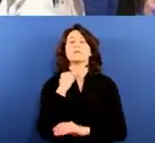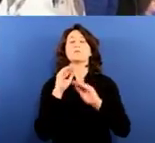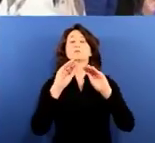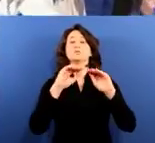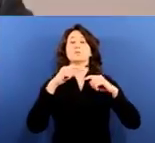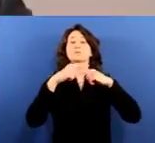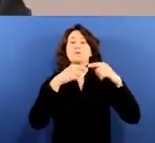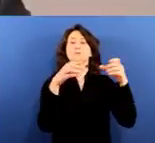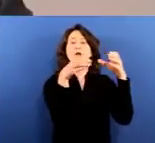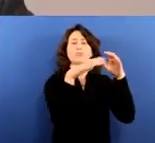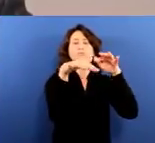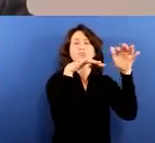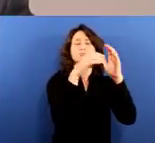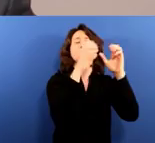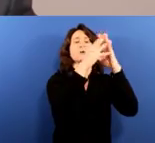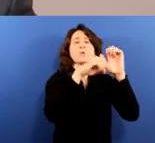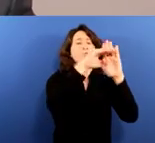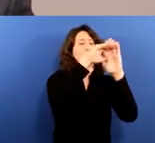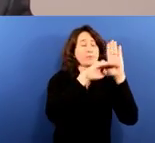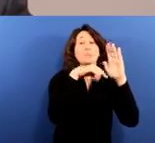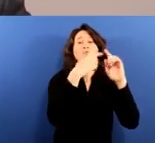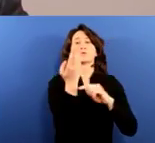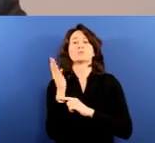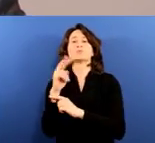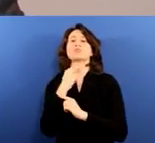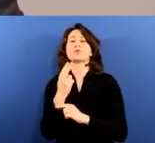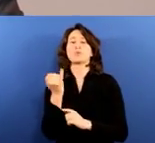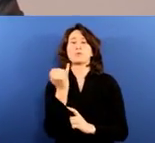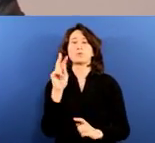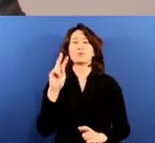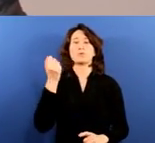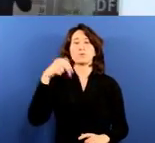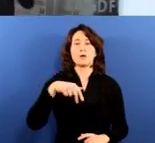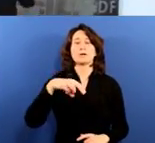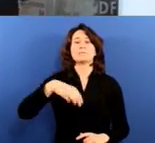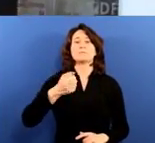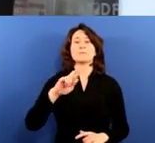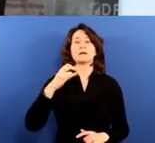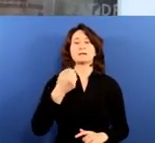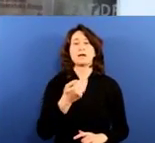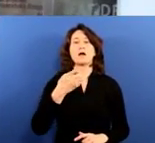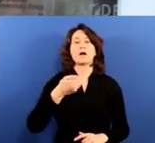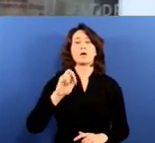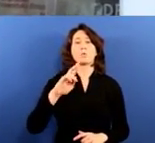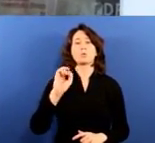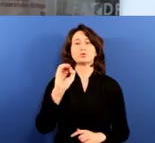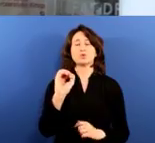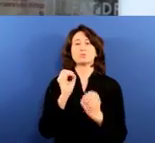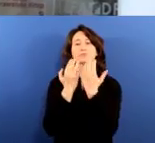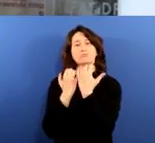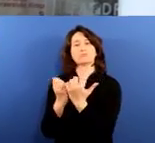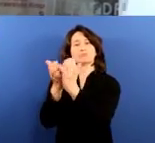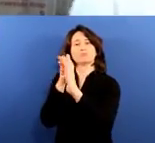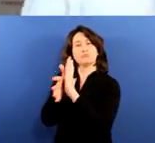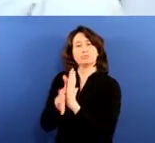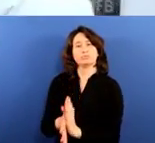Gobierno. Aburto ha comunicado que la Diputación ha aprobado un nuevo decreto con el objetivo de adaptar los reglamentos del IRPF, del impuesto